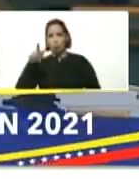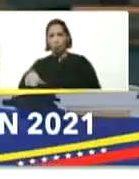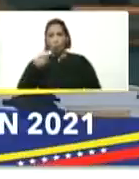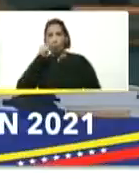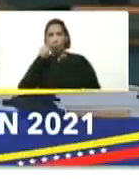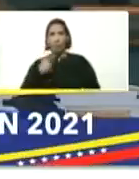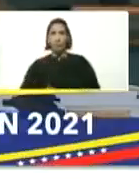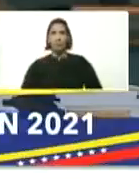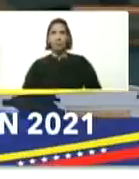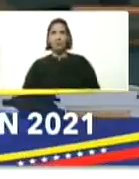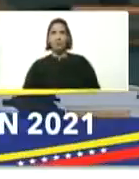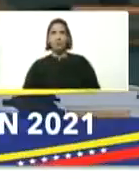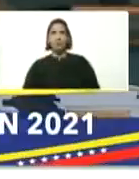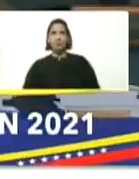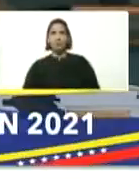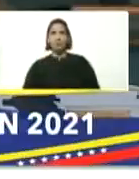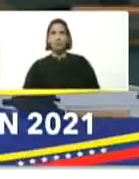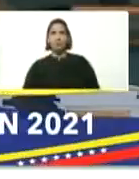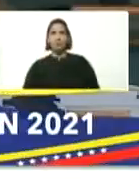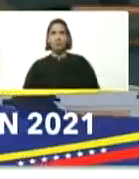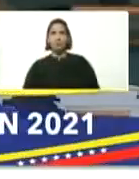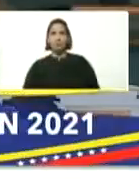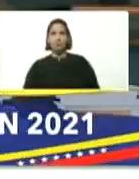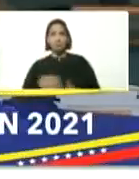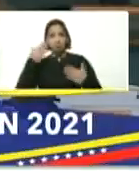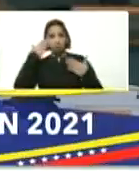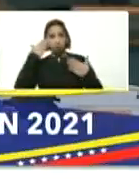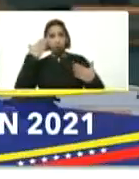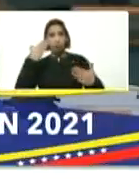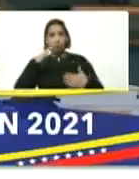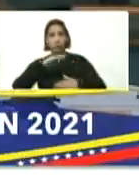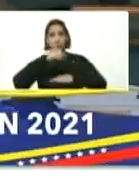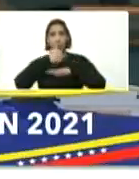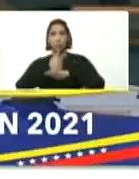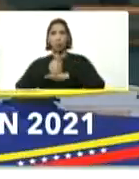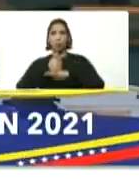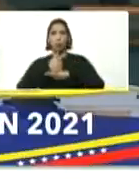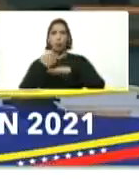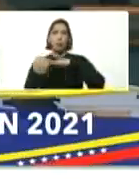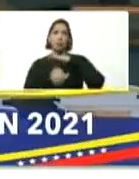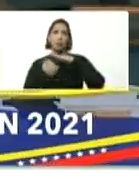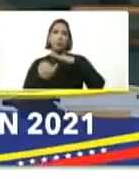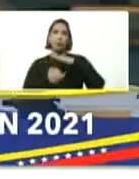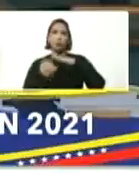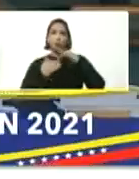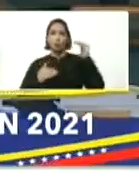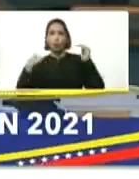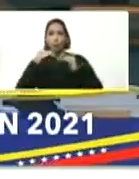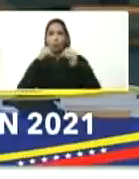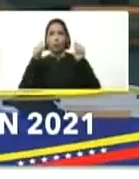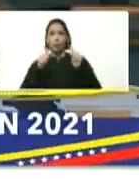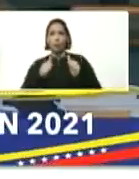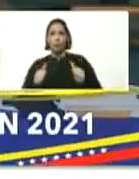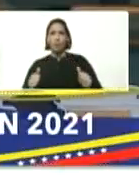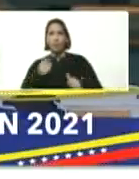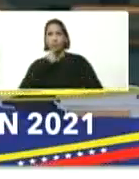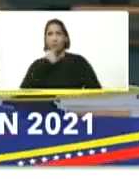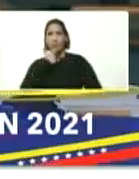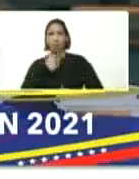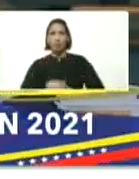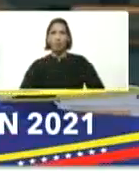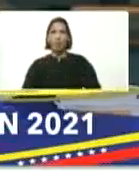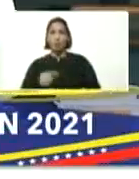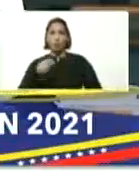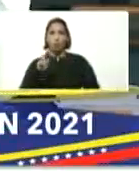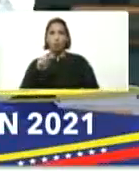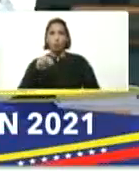Guidwa. Salam Aleikum, director del Instituto Superior de Bellas Artes de Túnez.